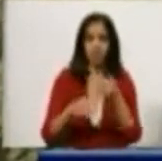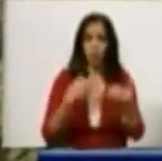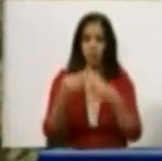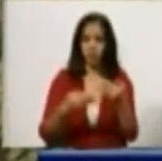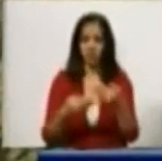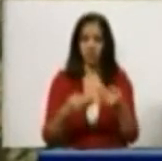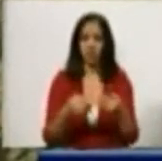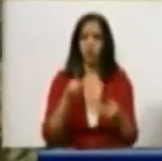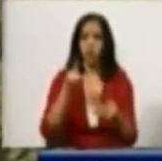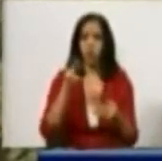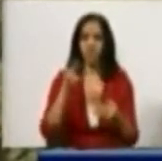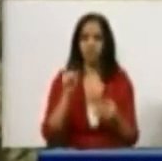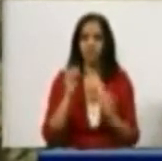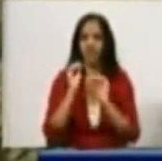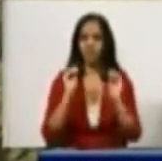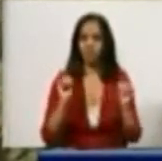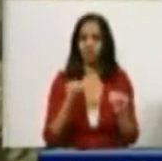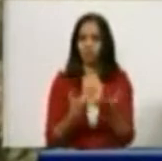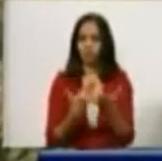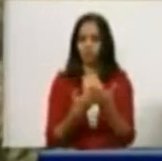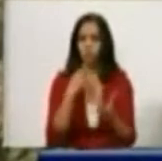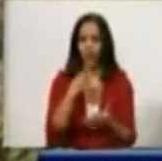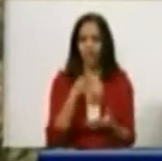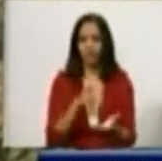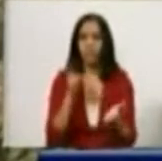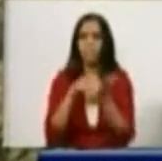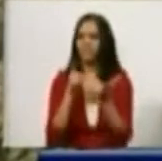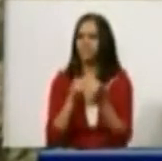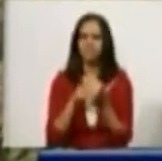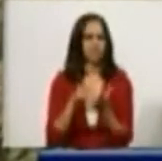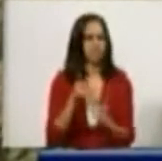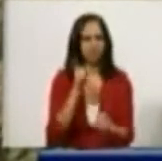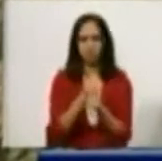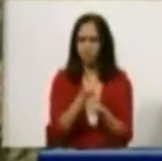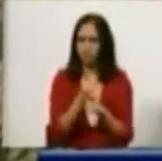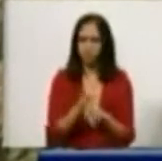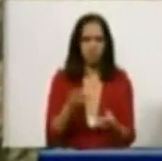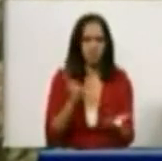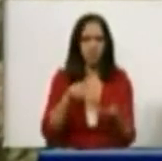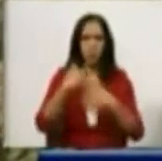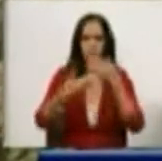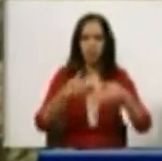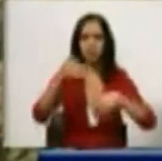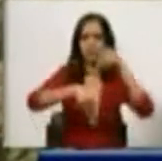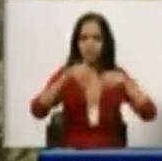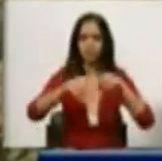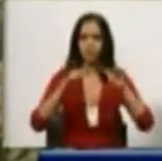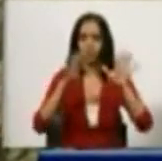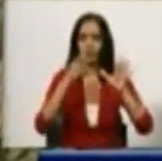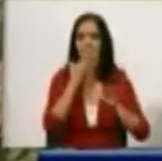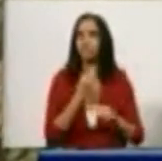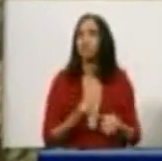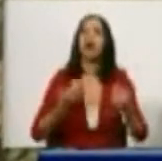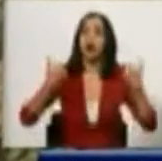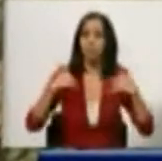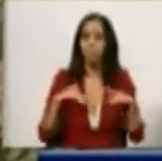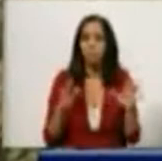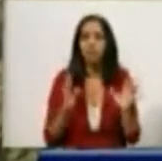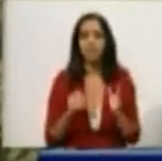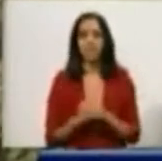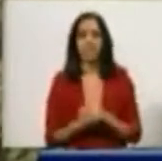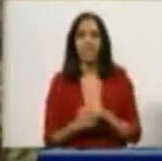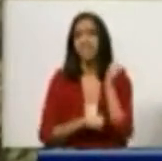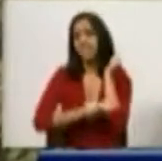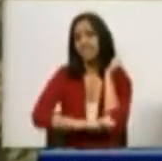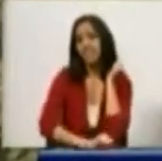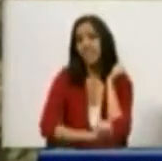anunció que su tolda política participará Contra viento y marea en las próximas elecciones del nueve de diciembre a pesar el traidor